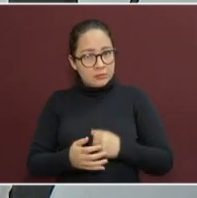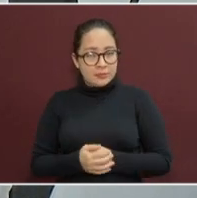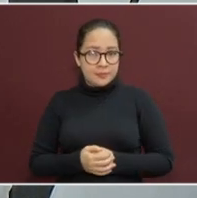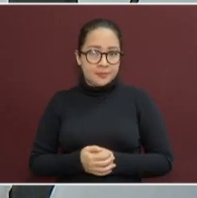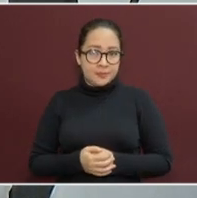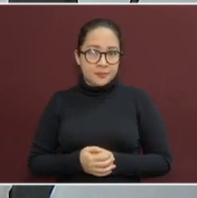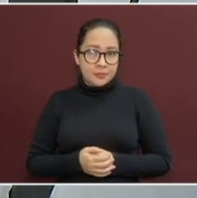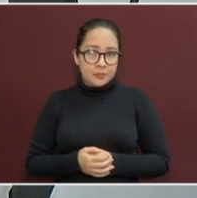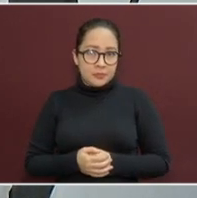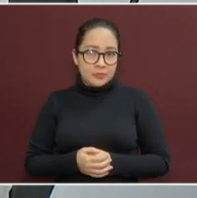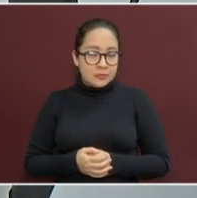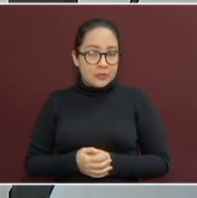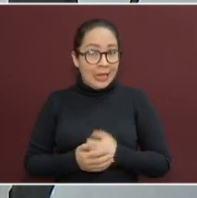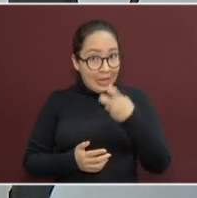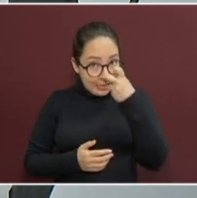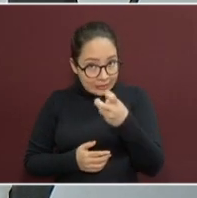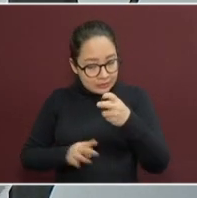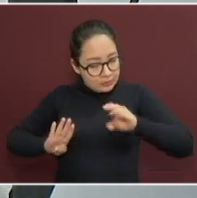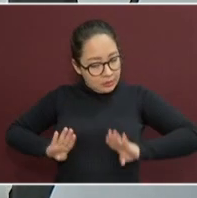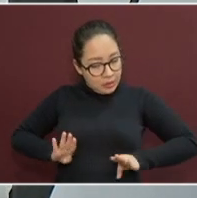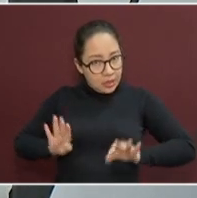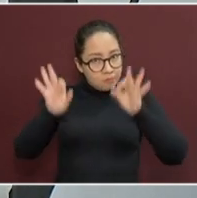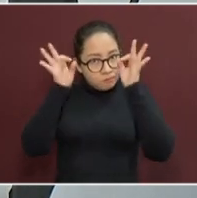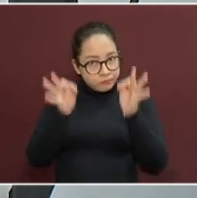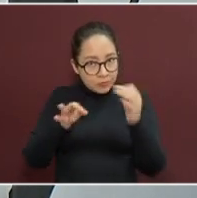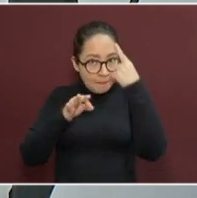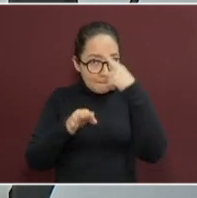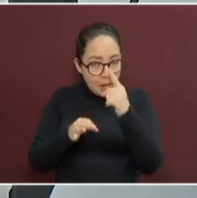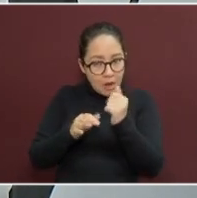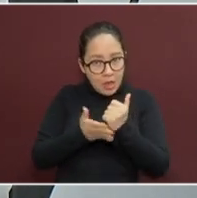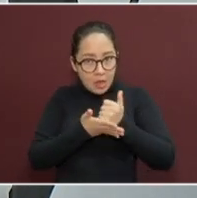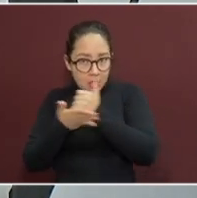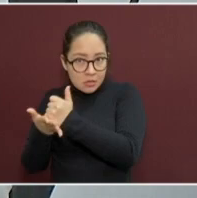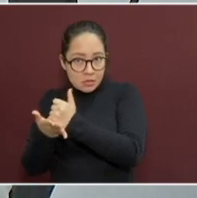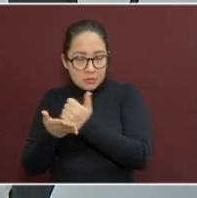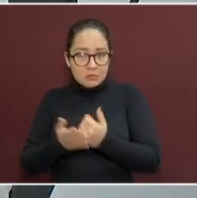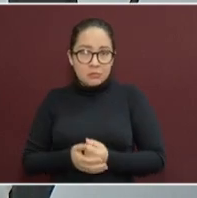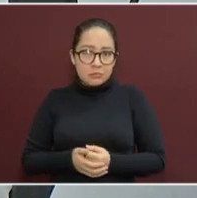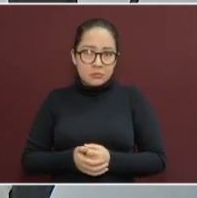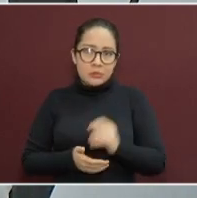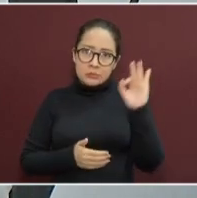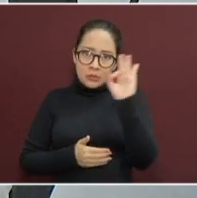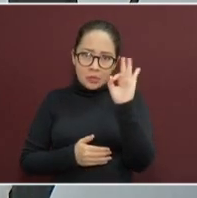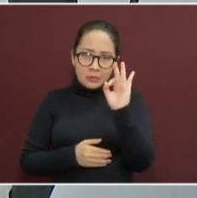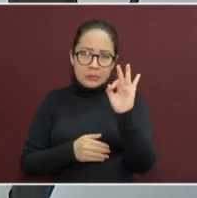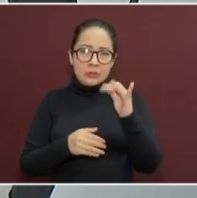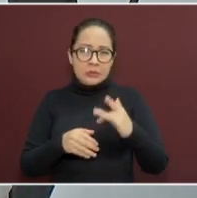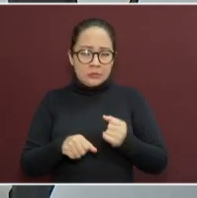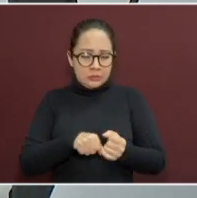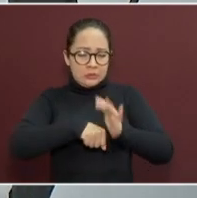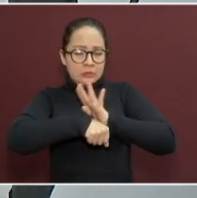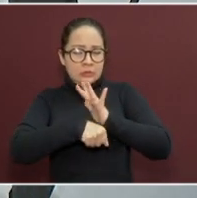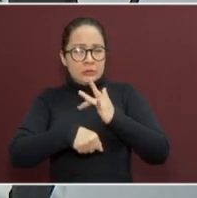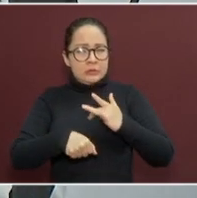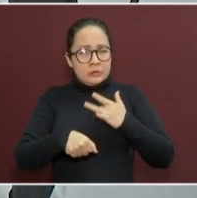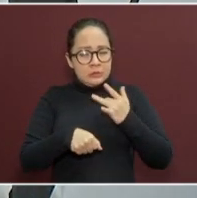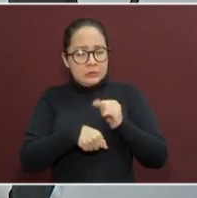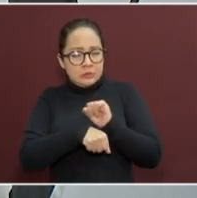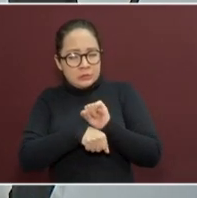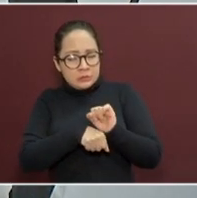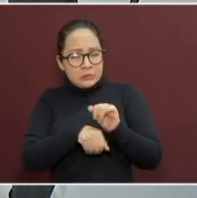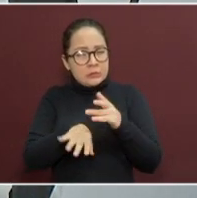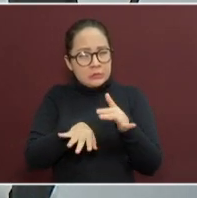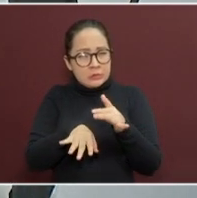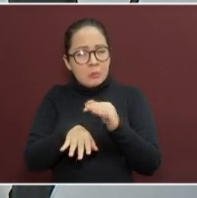tengan una vigilancia médica adecuada ya sea en sus domicilios o en el hospital